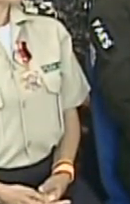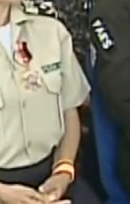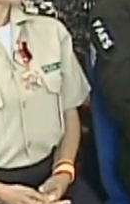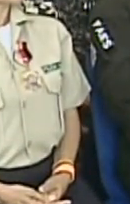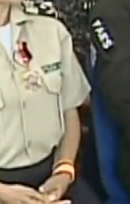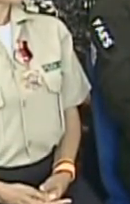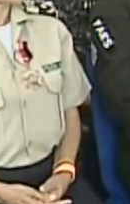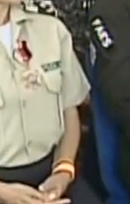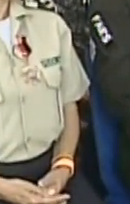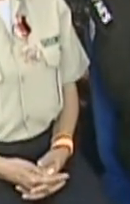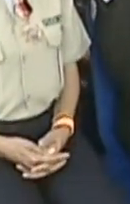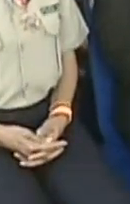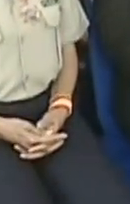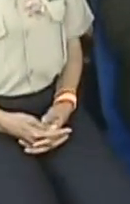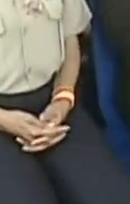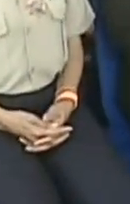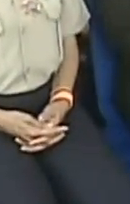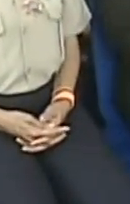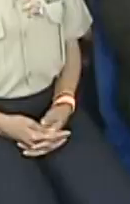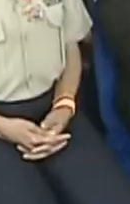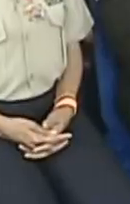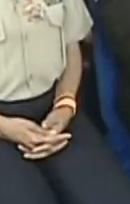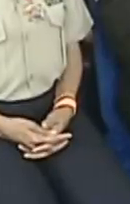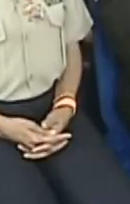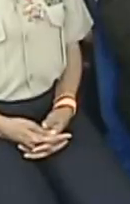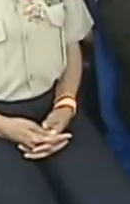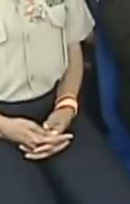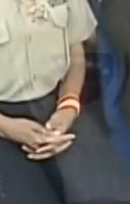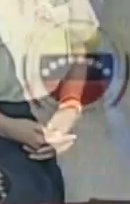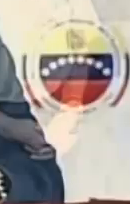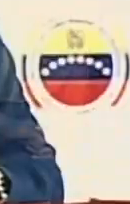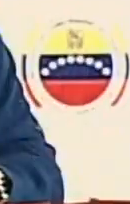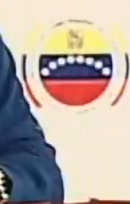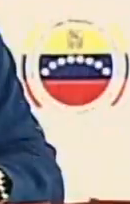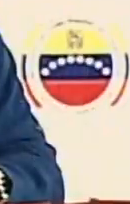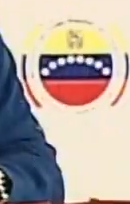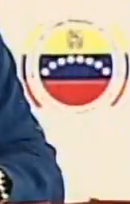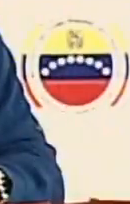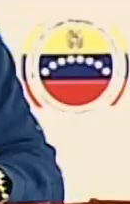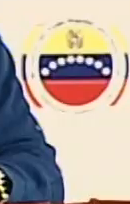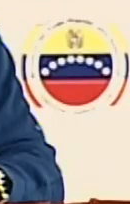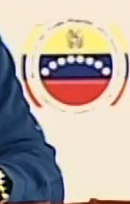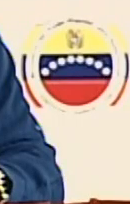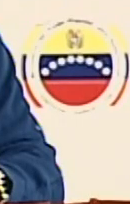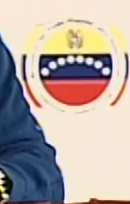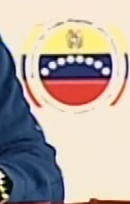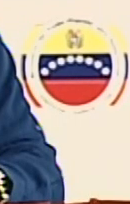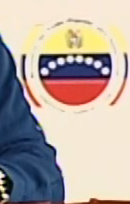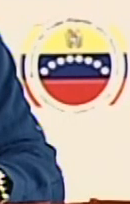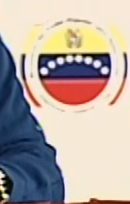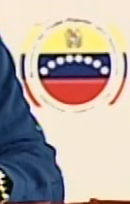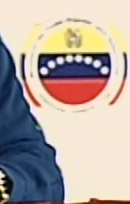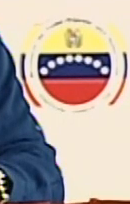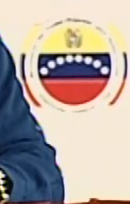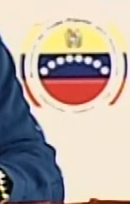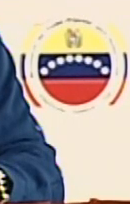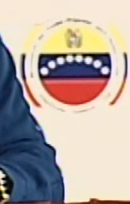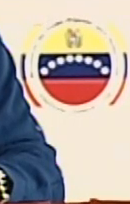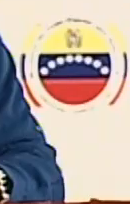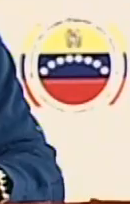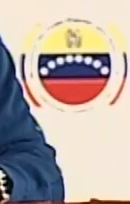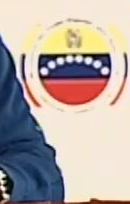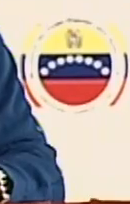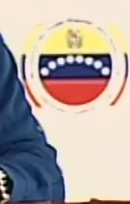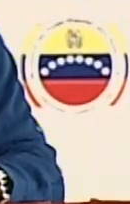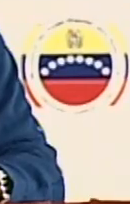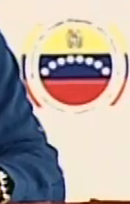gobierna, atiende al pueblo, escucha. Y en el tema de seguridad, el gobernador Héctor Rodríguez ha hecho ya grandes